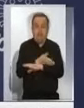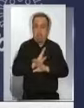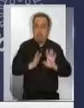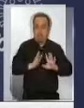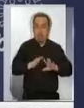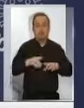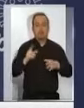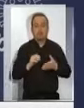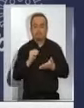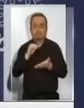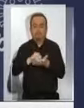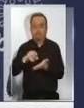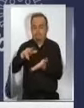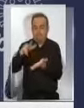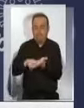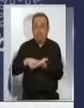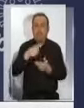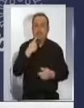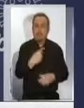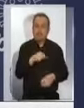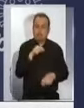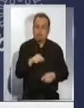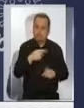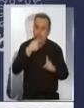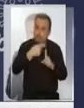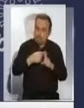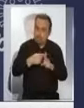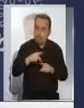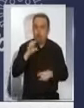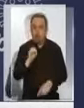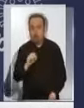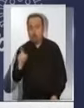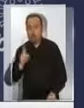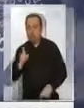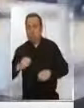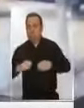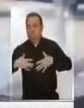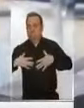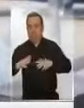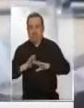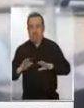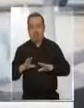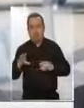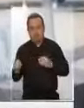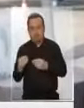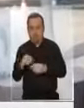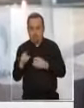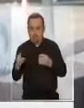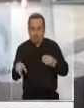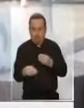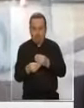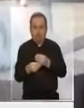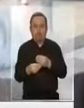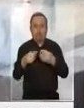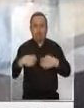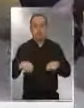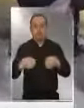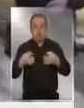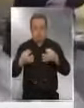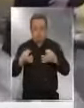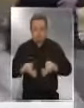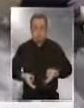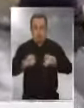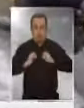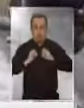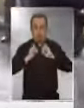de certificar claramente si la persona tiene síntomas o no tiene síntomas. Una vez realizado el balance diario, el